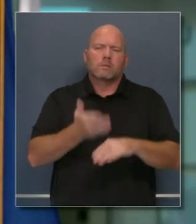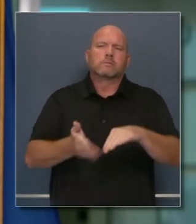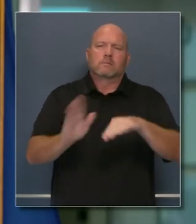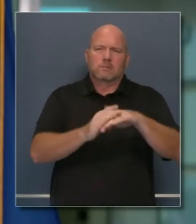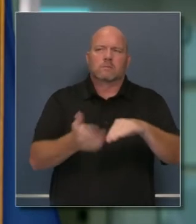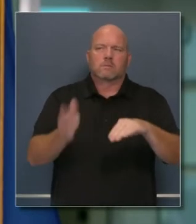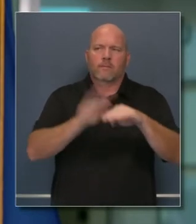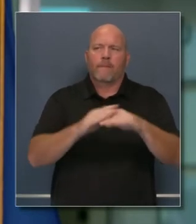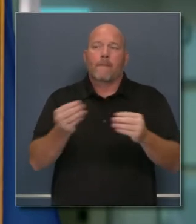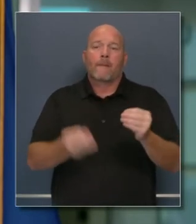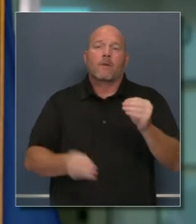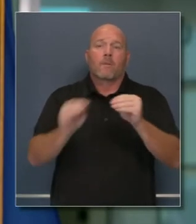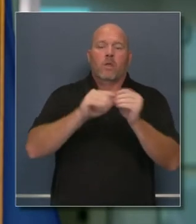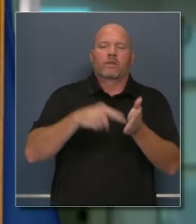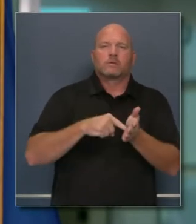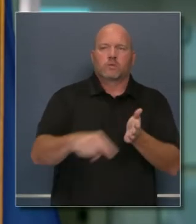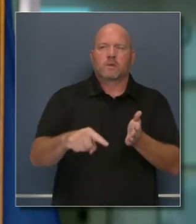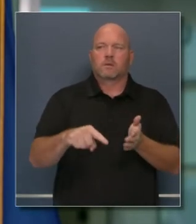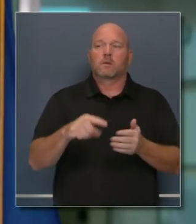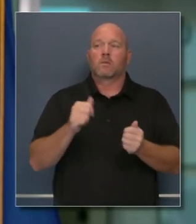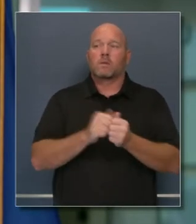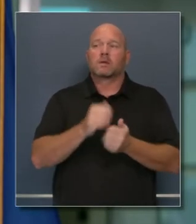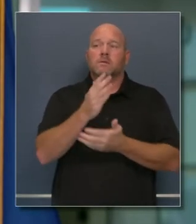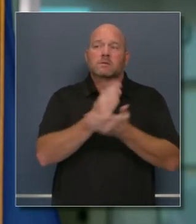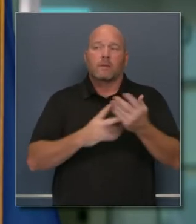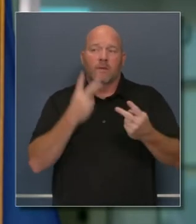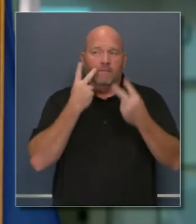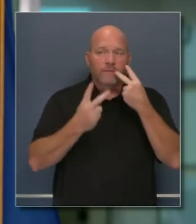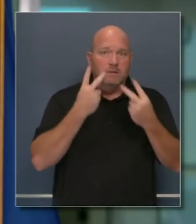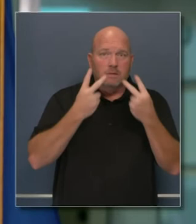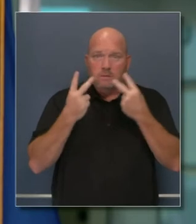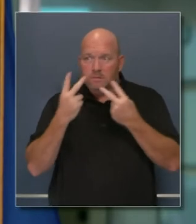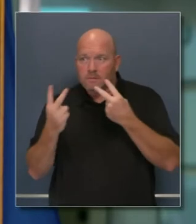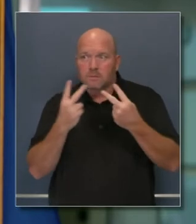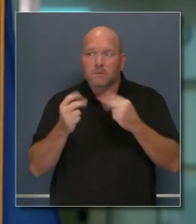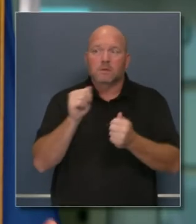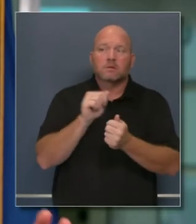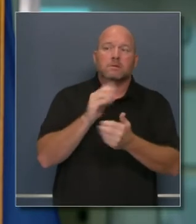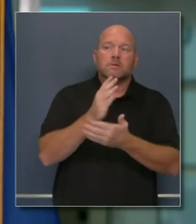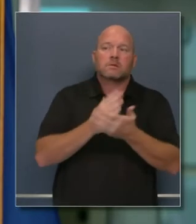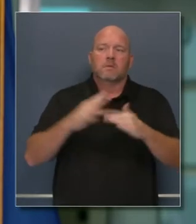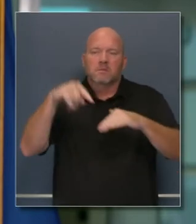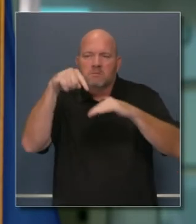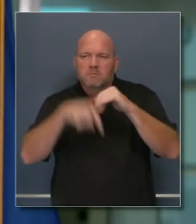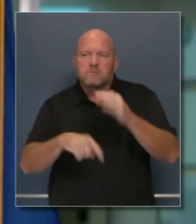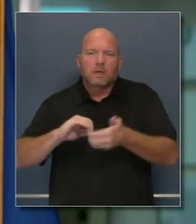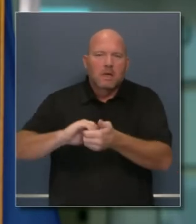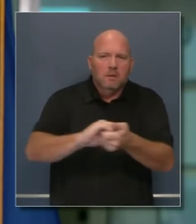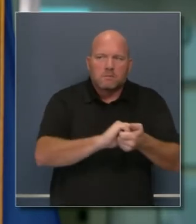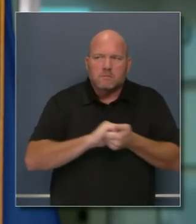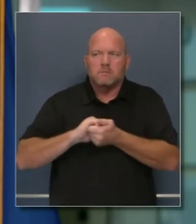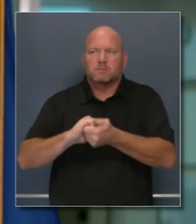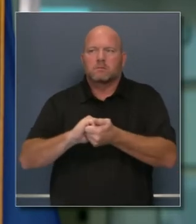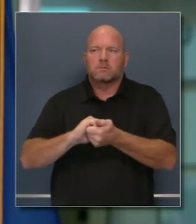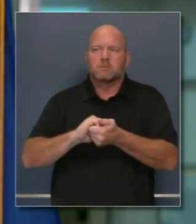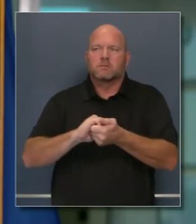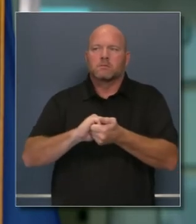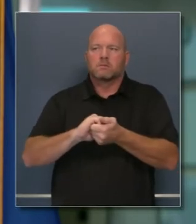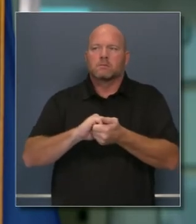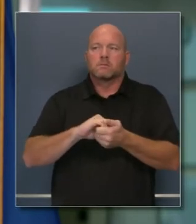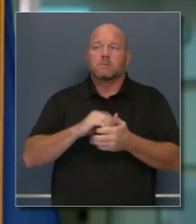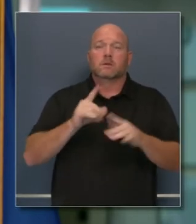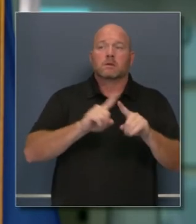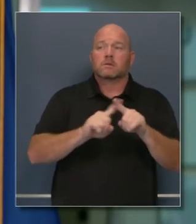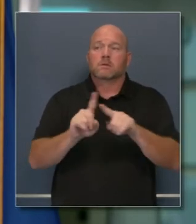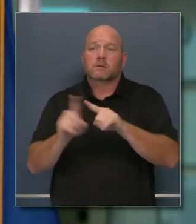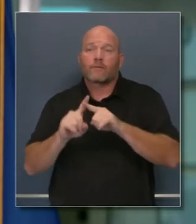será avanzado más tarde esta semana con visitas que haremos también personalmente y colaboración más profunda con algunos de los